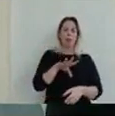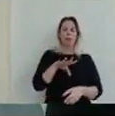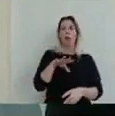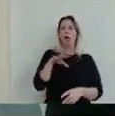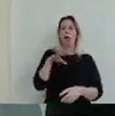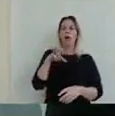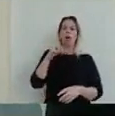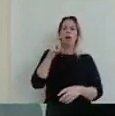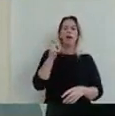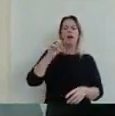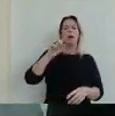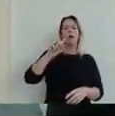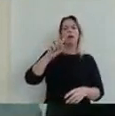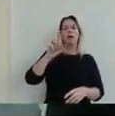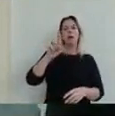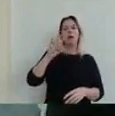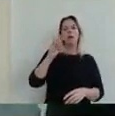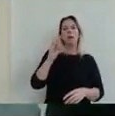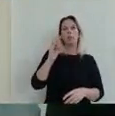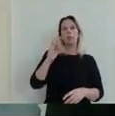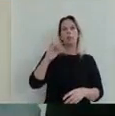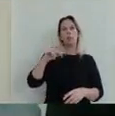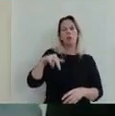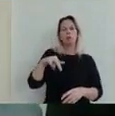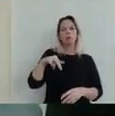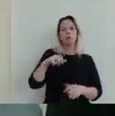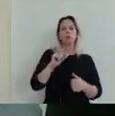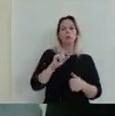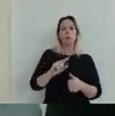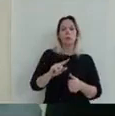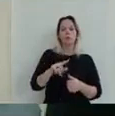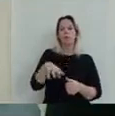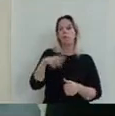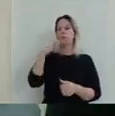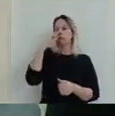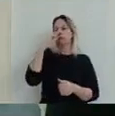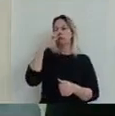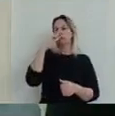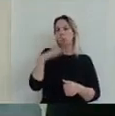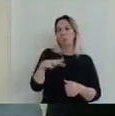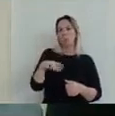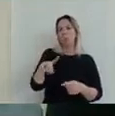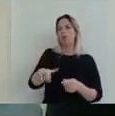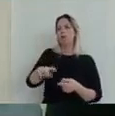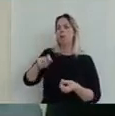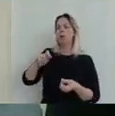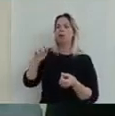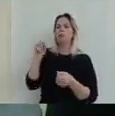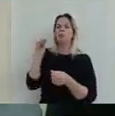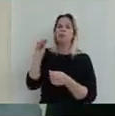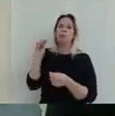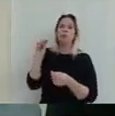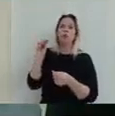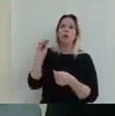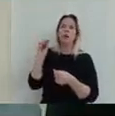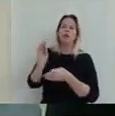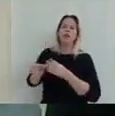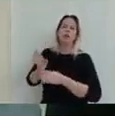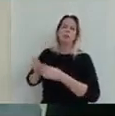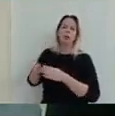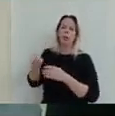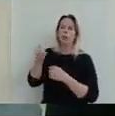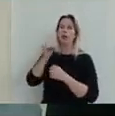del agua, está destinado a este proyecto de comunicación focalizando en los estudios que se pueden llegar a realizar para